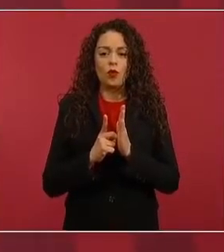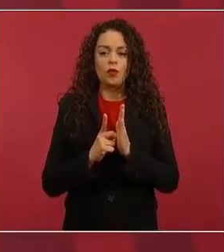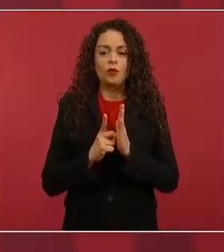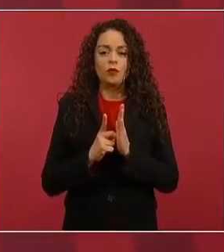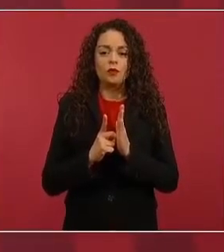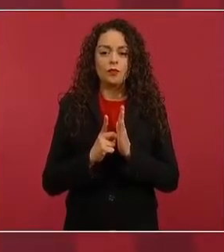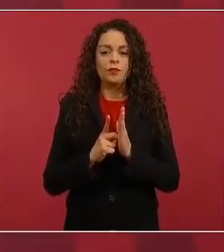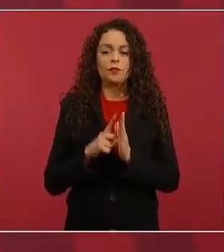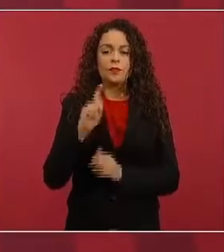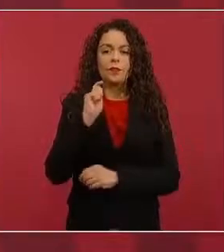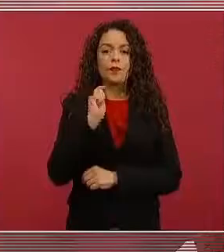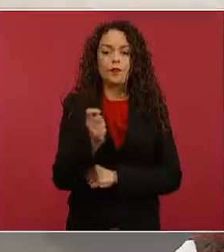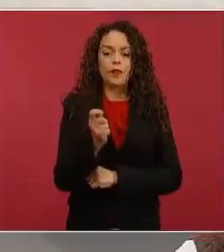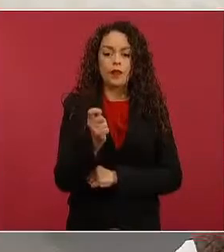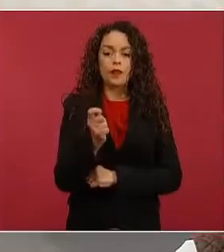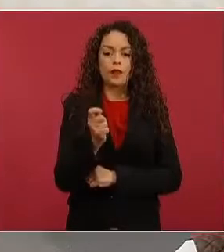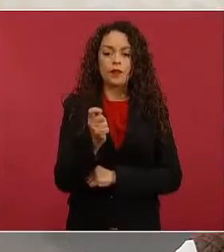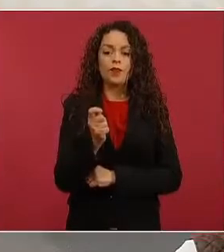compartir